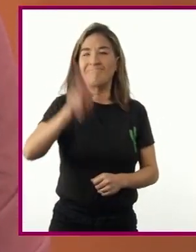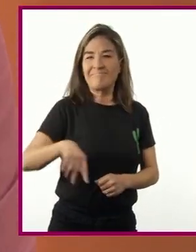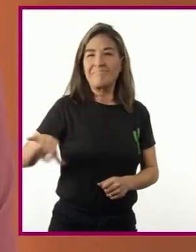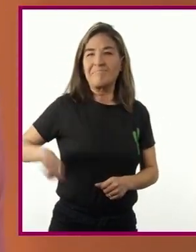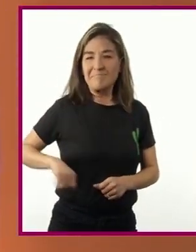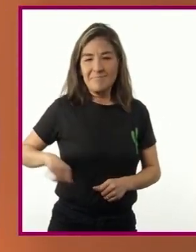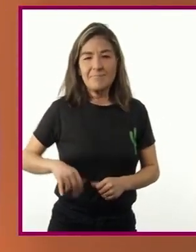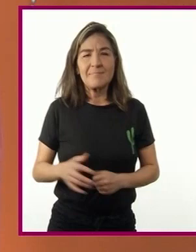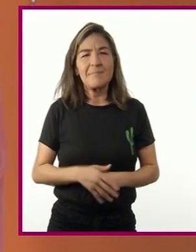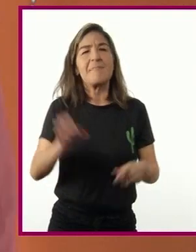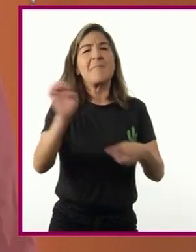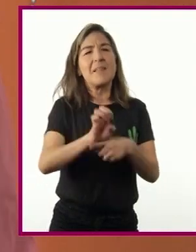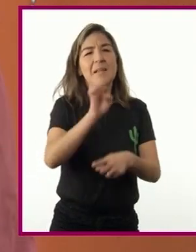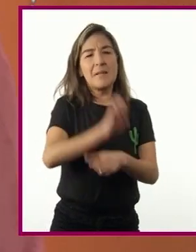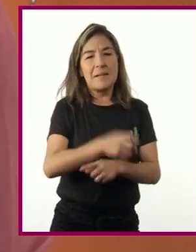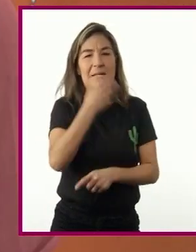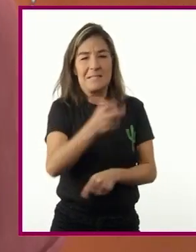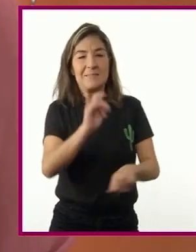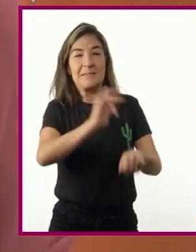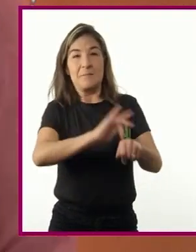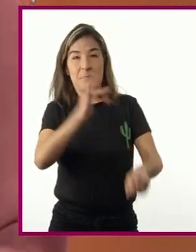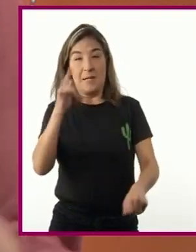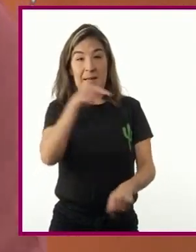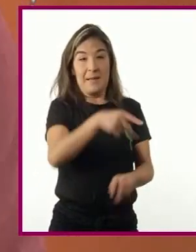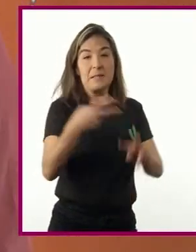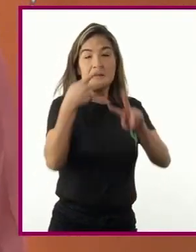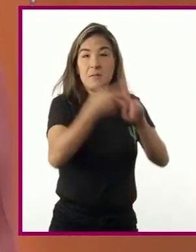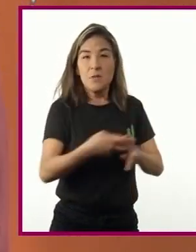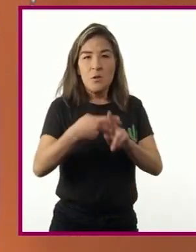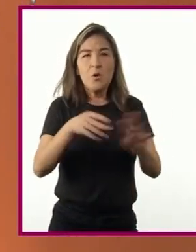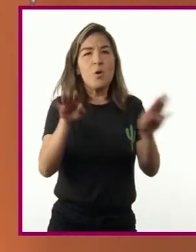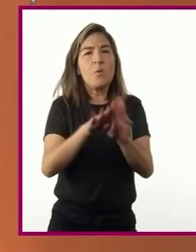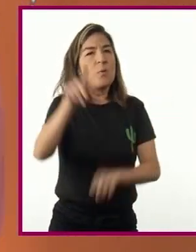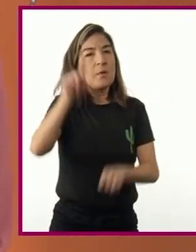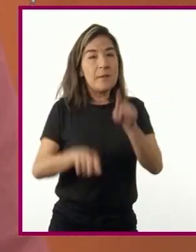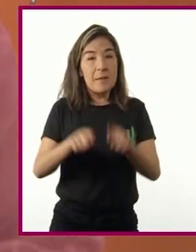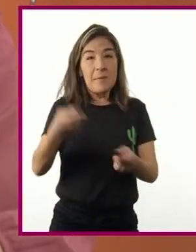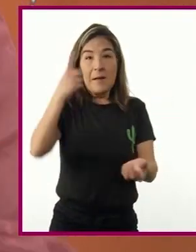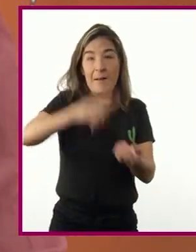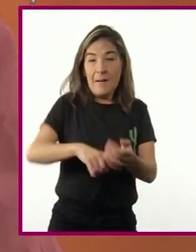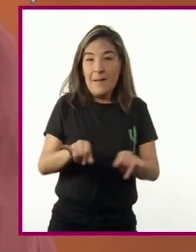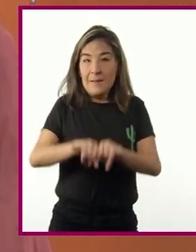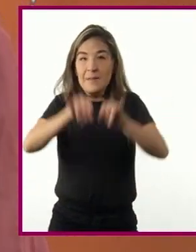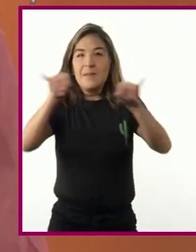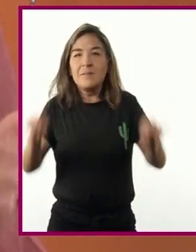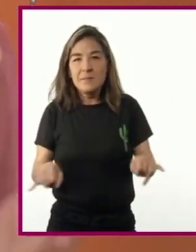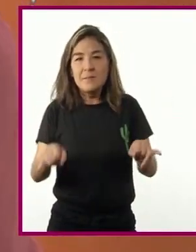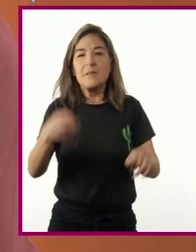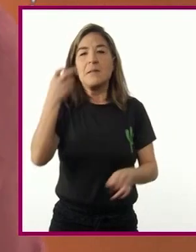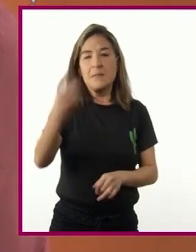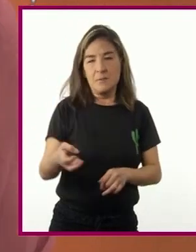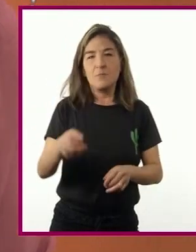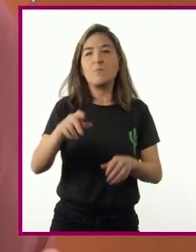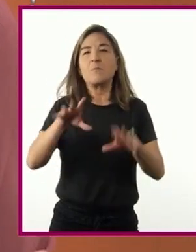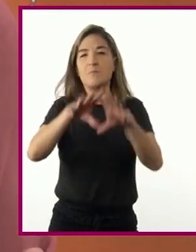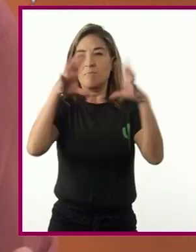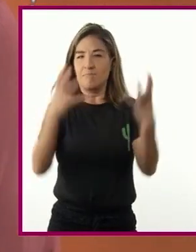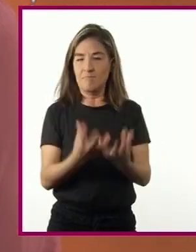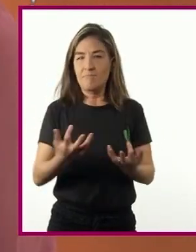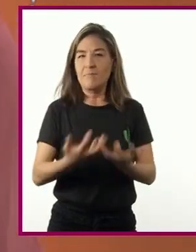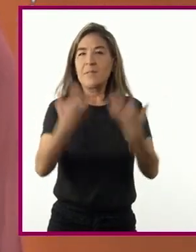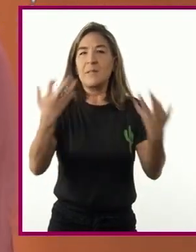interesante! Entonces, el brillo de una estrella no siempre depende de la distancia a la que se encuentre con respecto a la